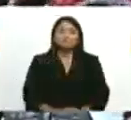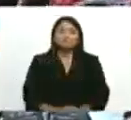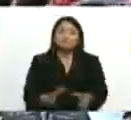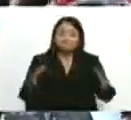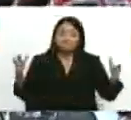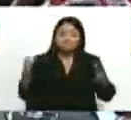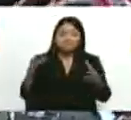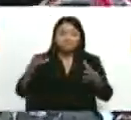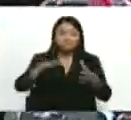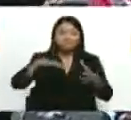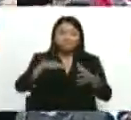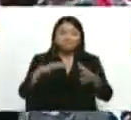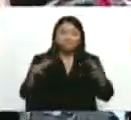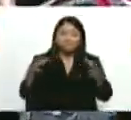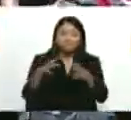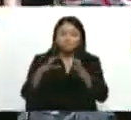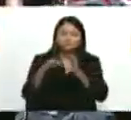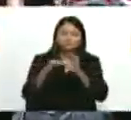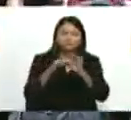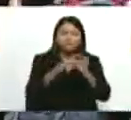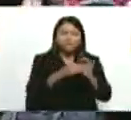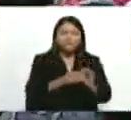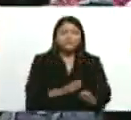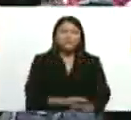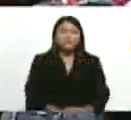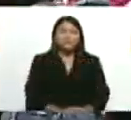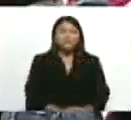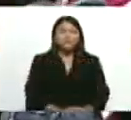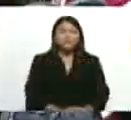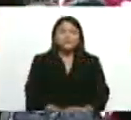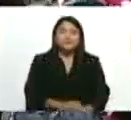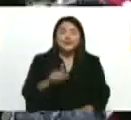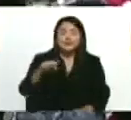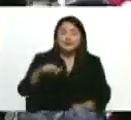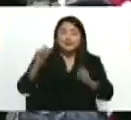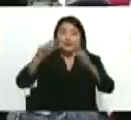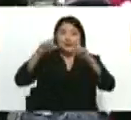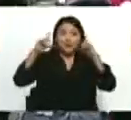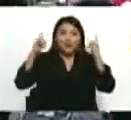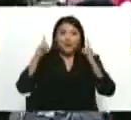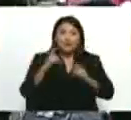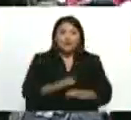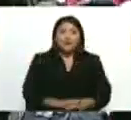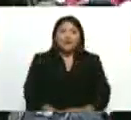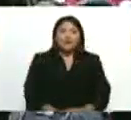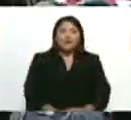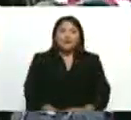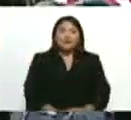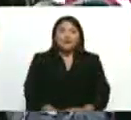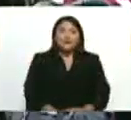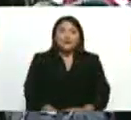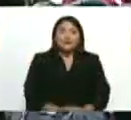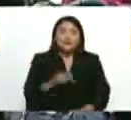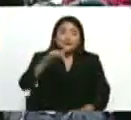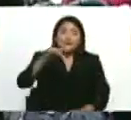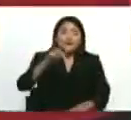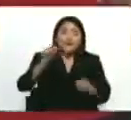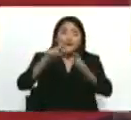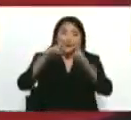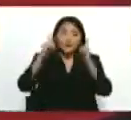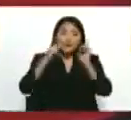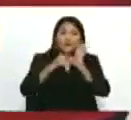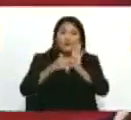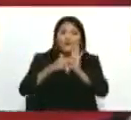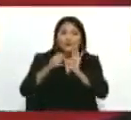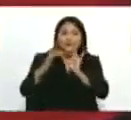Un bloque. Que la Guaira, que es el pecho, que la Guaira, que es el pecho que tenemos al